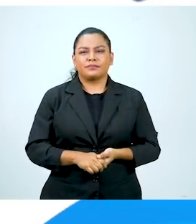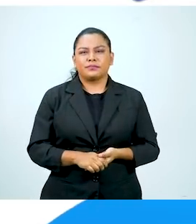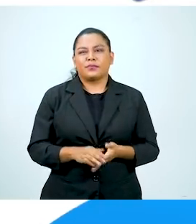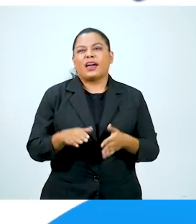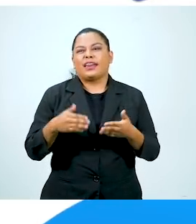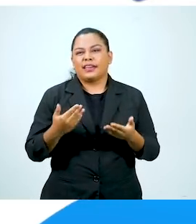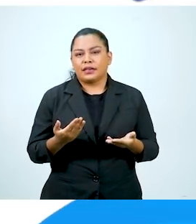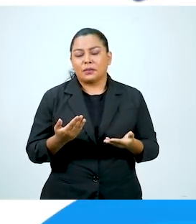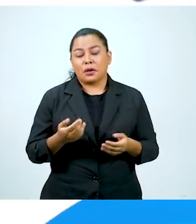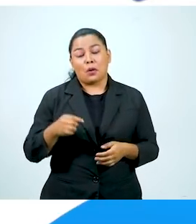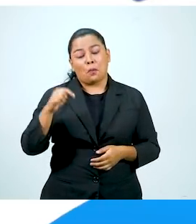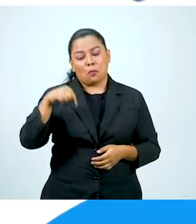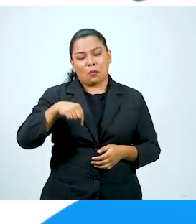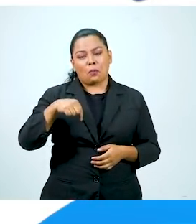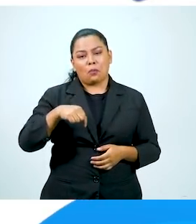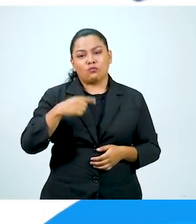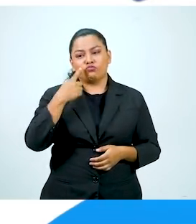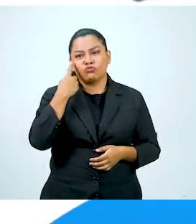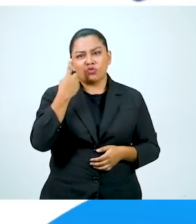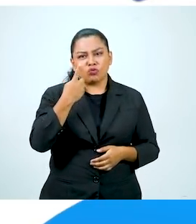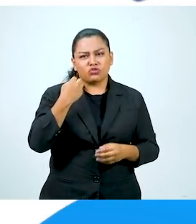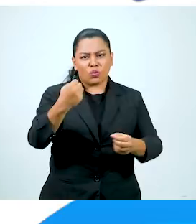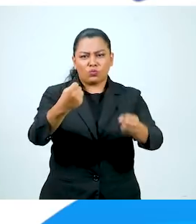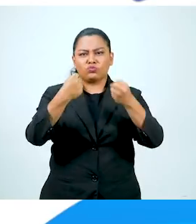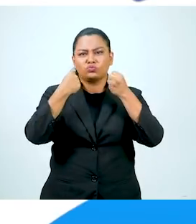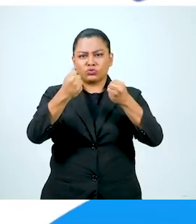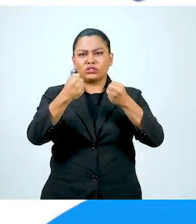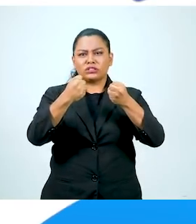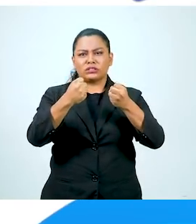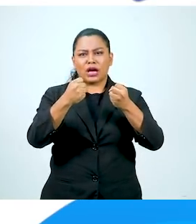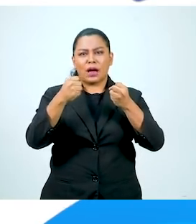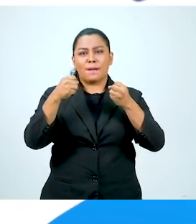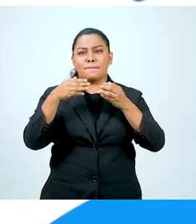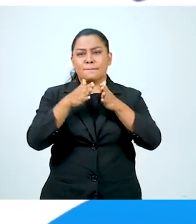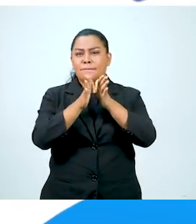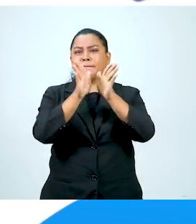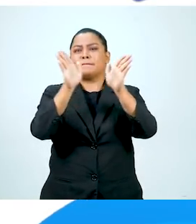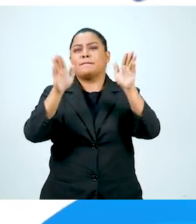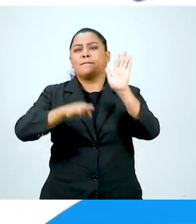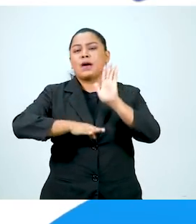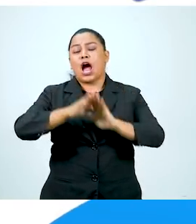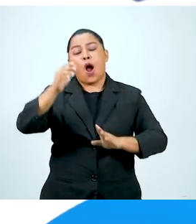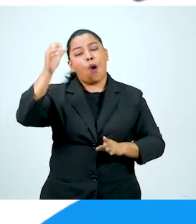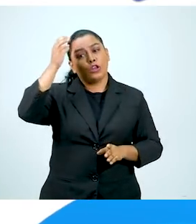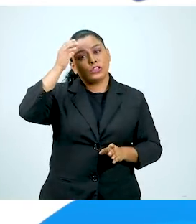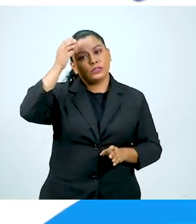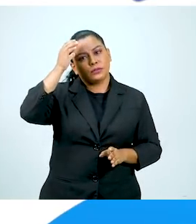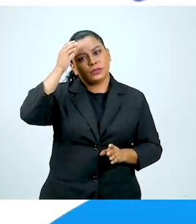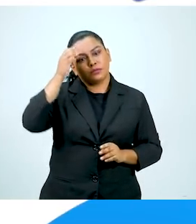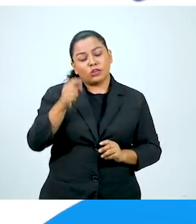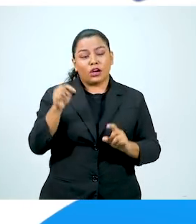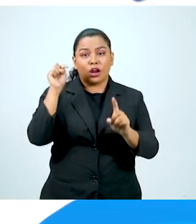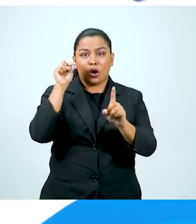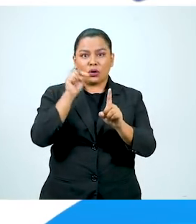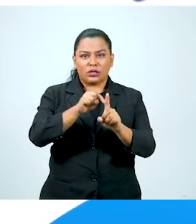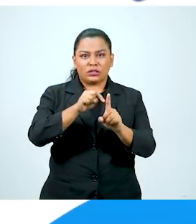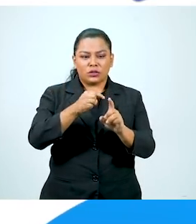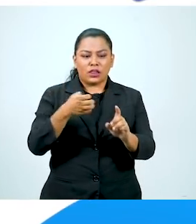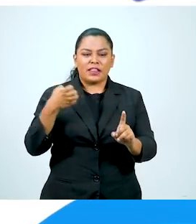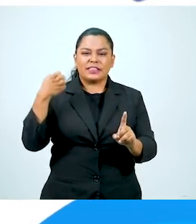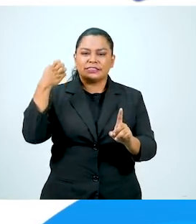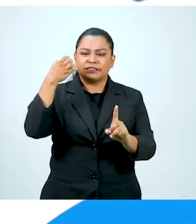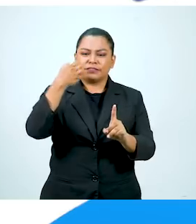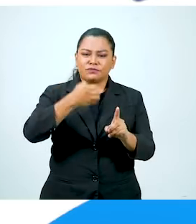De manera que con esta sección se busca reforzar o ampliar los conocimientos. Las orientaciones